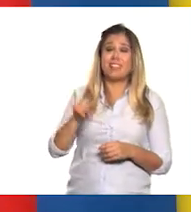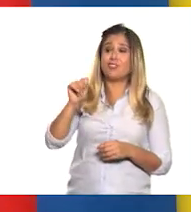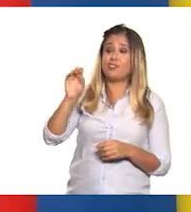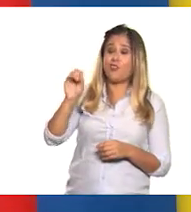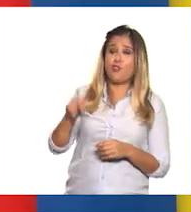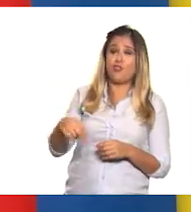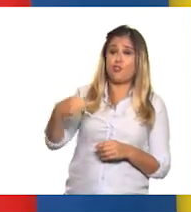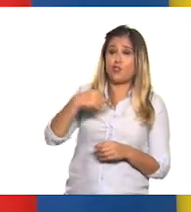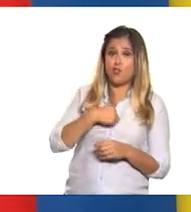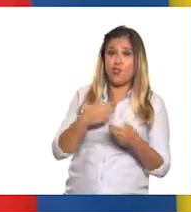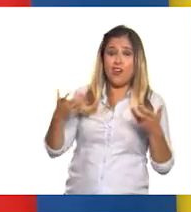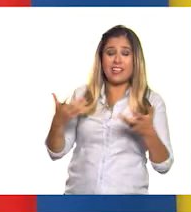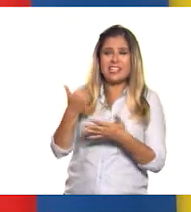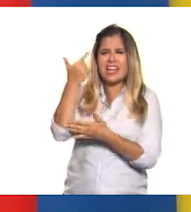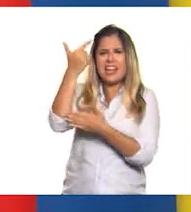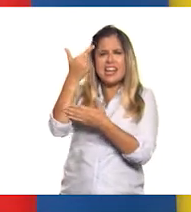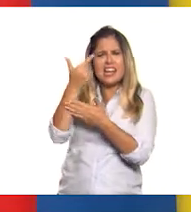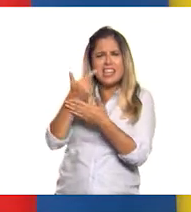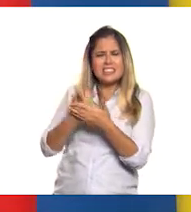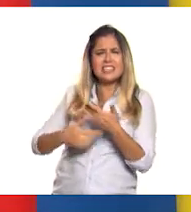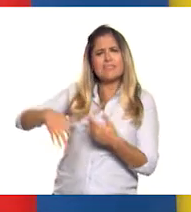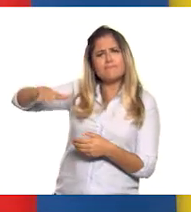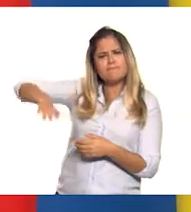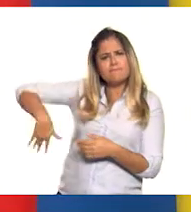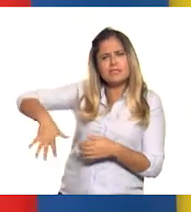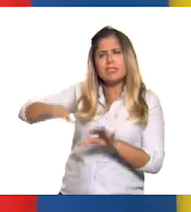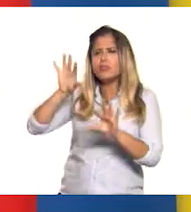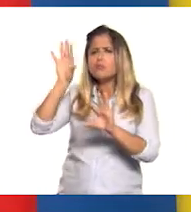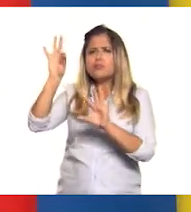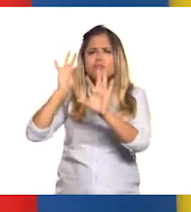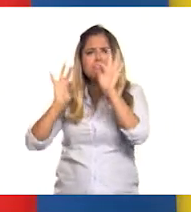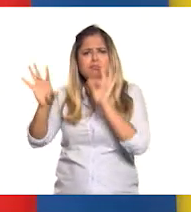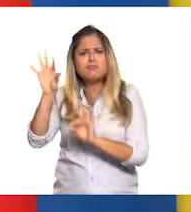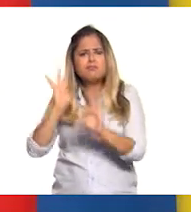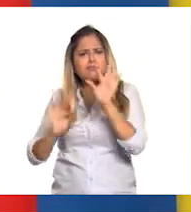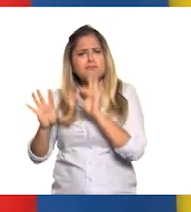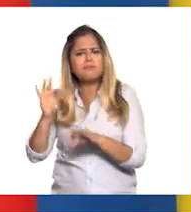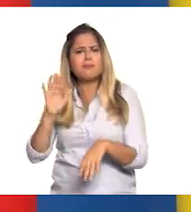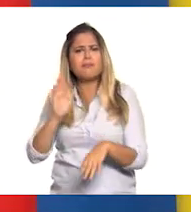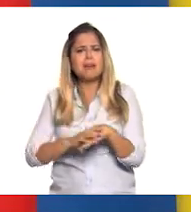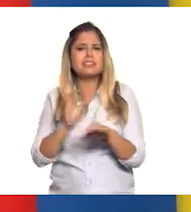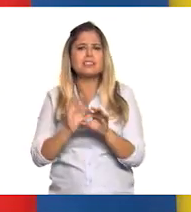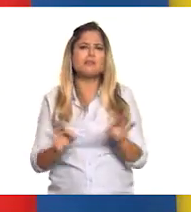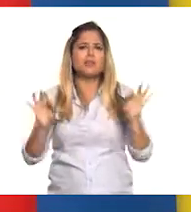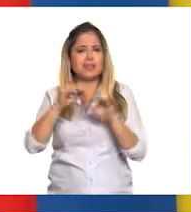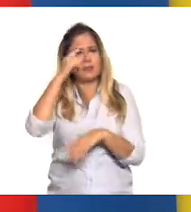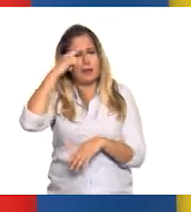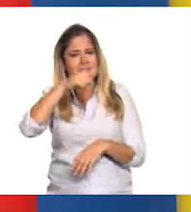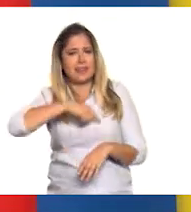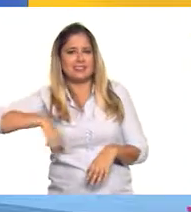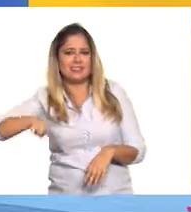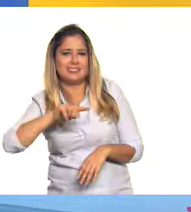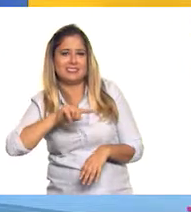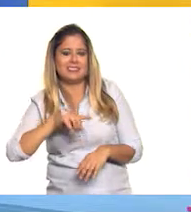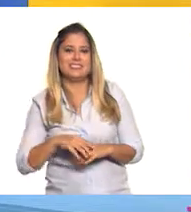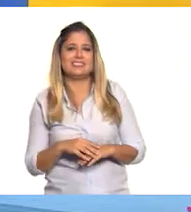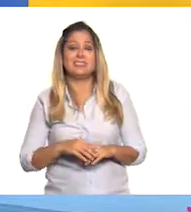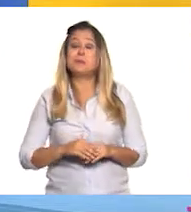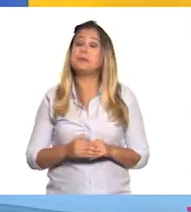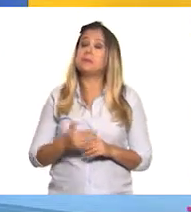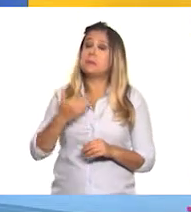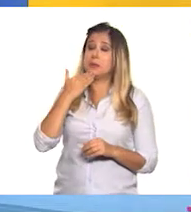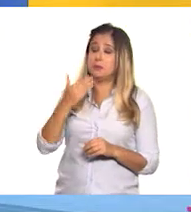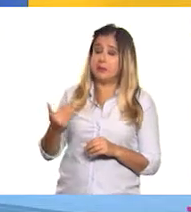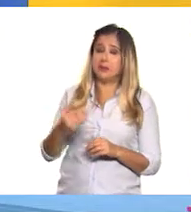yo habíamos hecho una lista previa y seleccionamos uno que consideramos importante para nosotros. Me parece muy